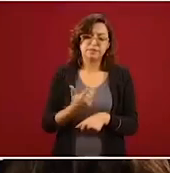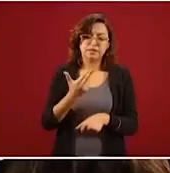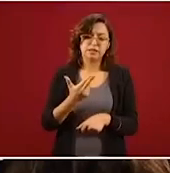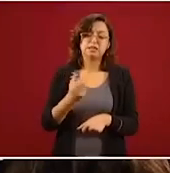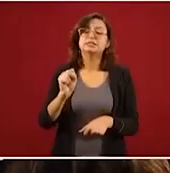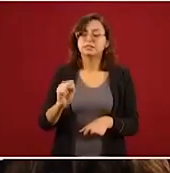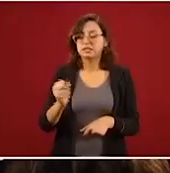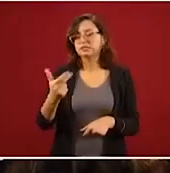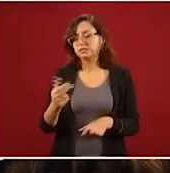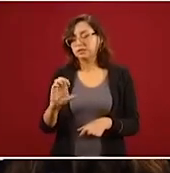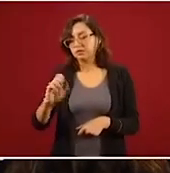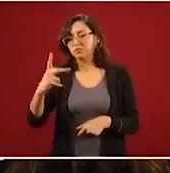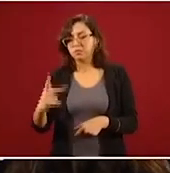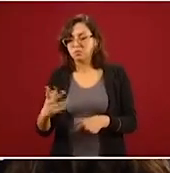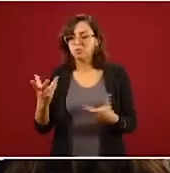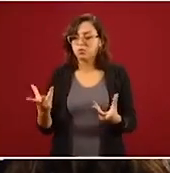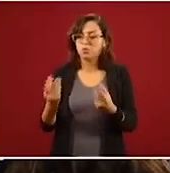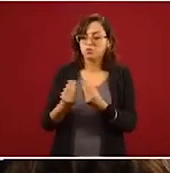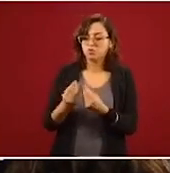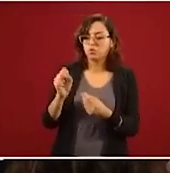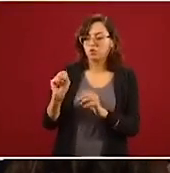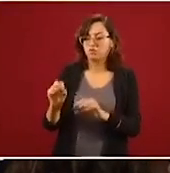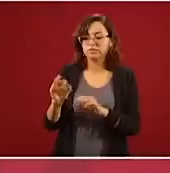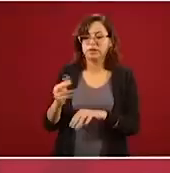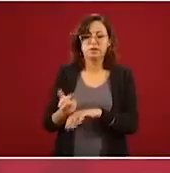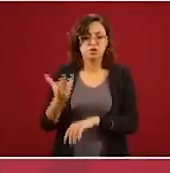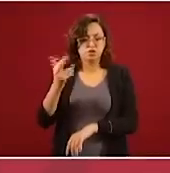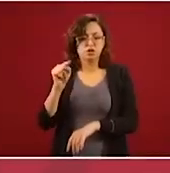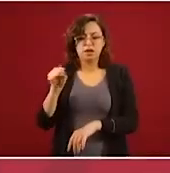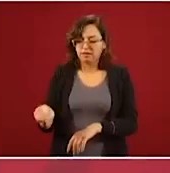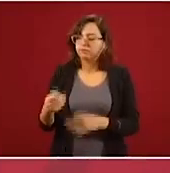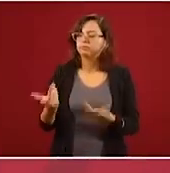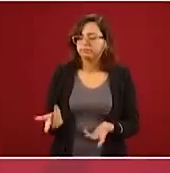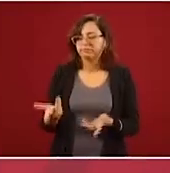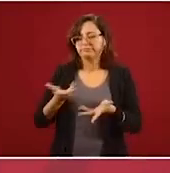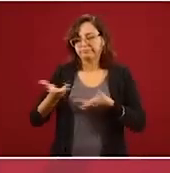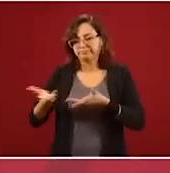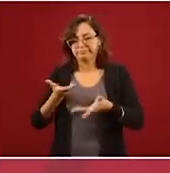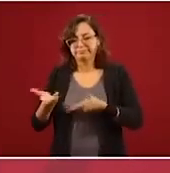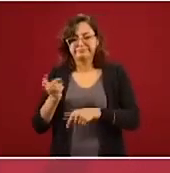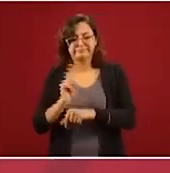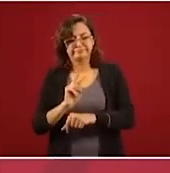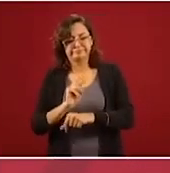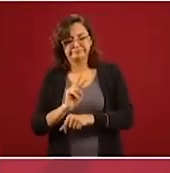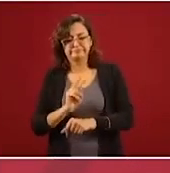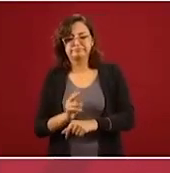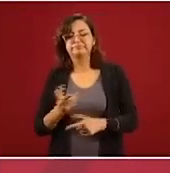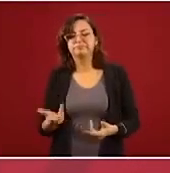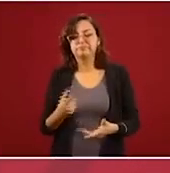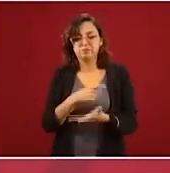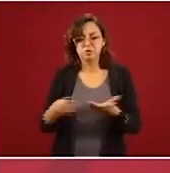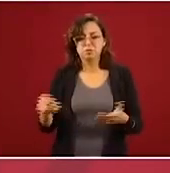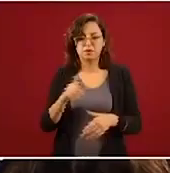de Hacienda y Crédito Público a través de la Oficialía Mayor, que es la encargada de este programa de consolidación de